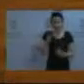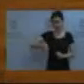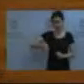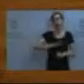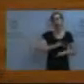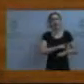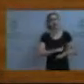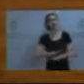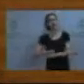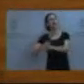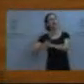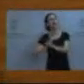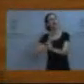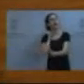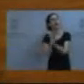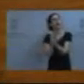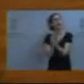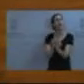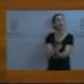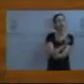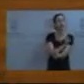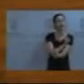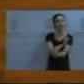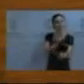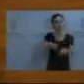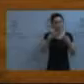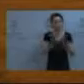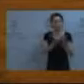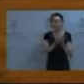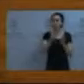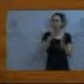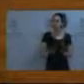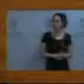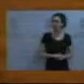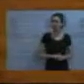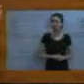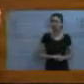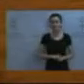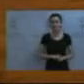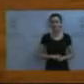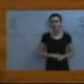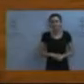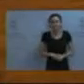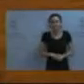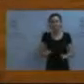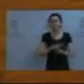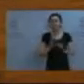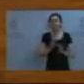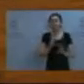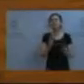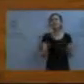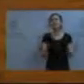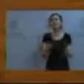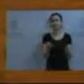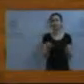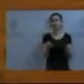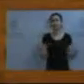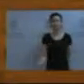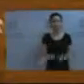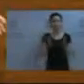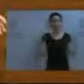sentido tenemos que reformar la sentencia, el Código Penal. Total, al final, ¿qué nos encontramos?